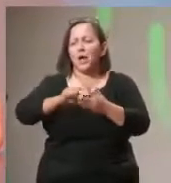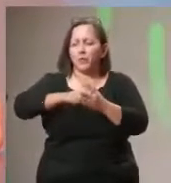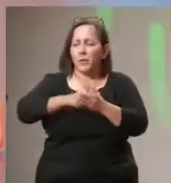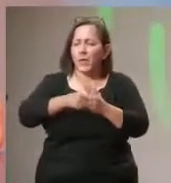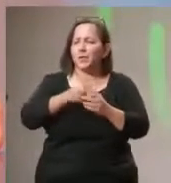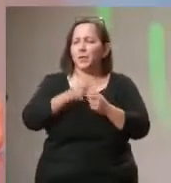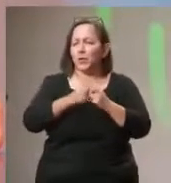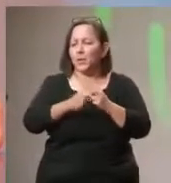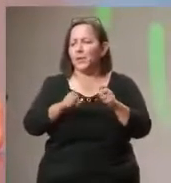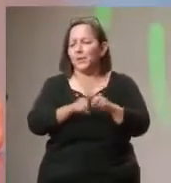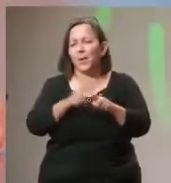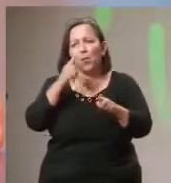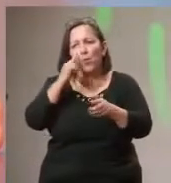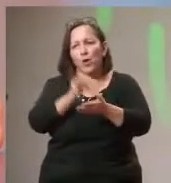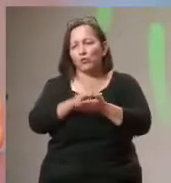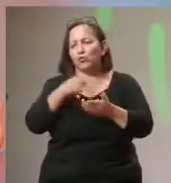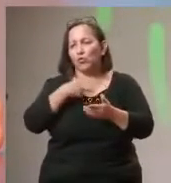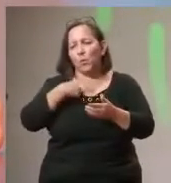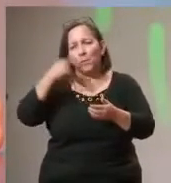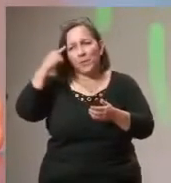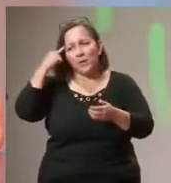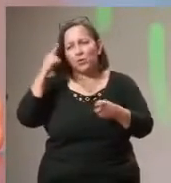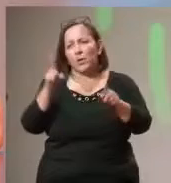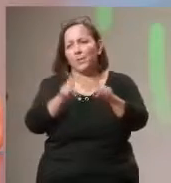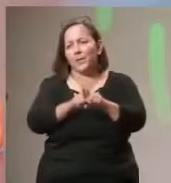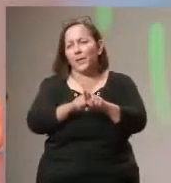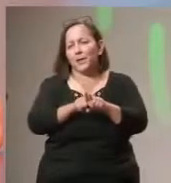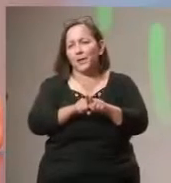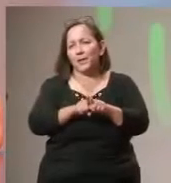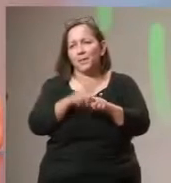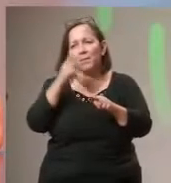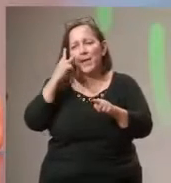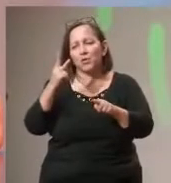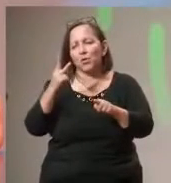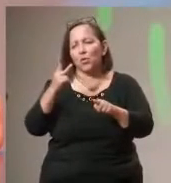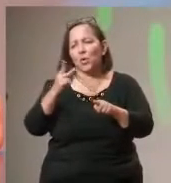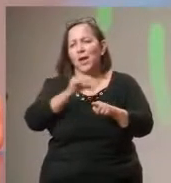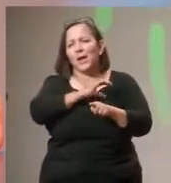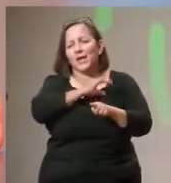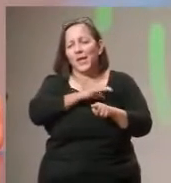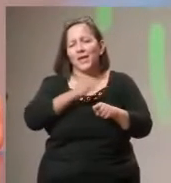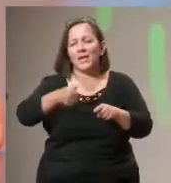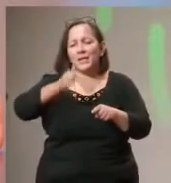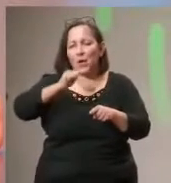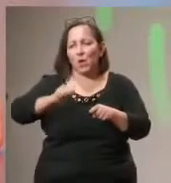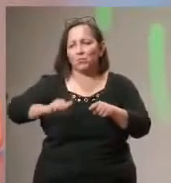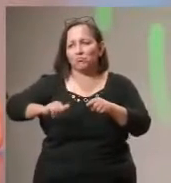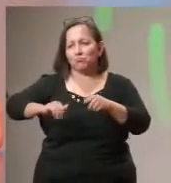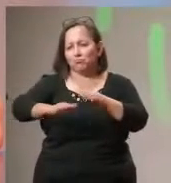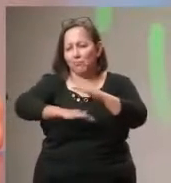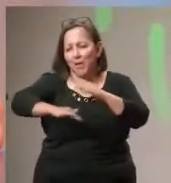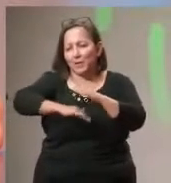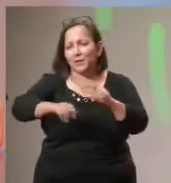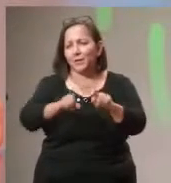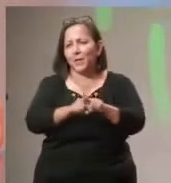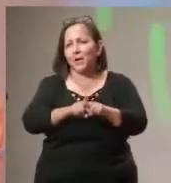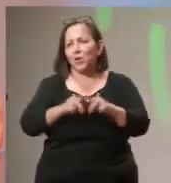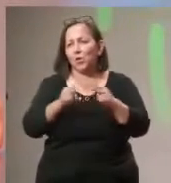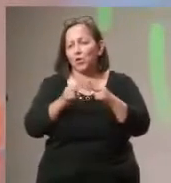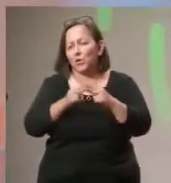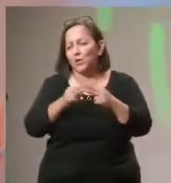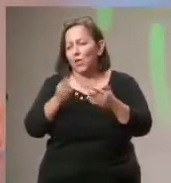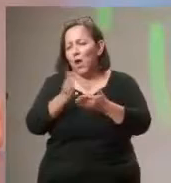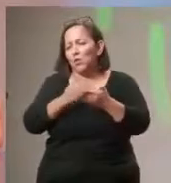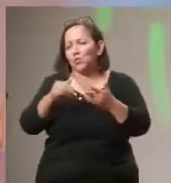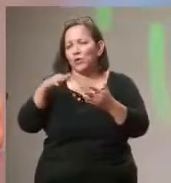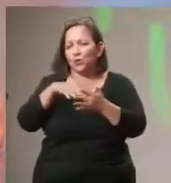problema. Por eso yo pienso que viendo la calidad de las aguas superficiales, conociendo N cantidad de